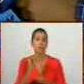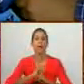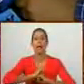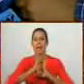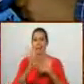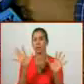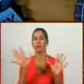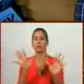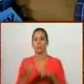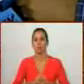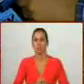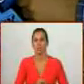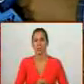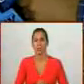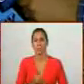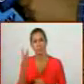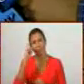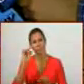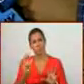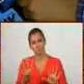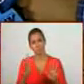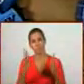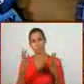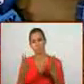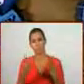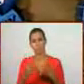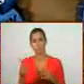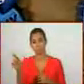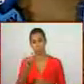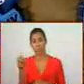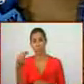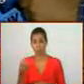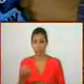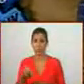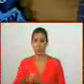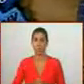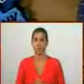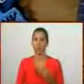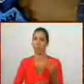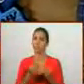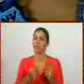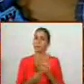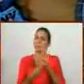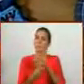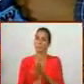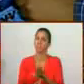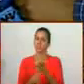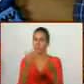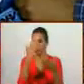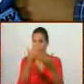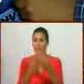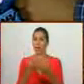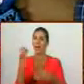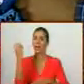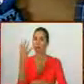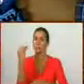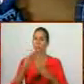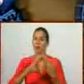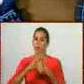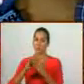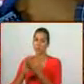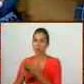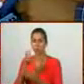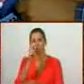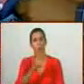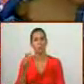el panorama. El 19 del mes de noviembre haremos ya la presentación ante las asambleas comunitarias de